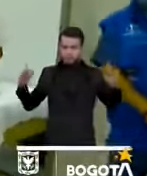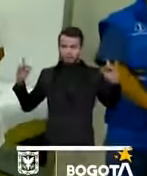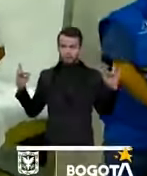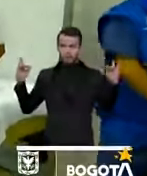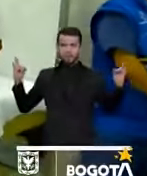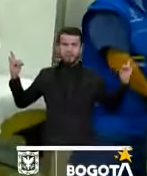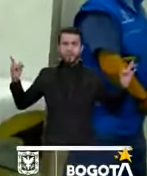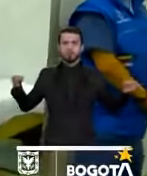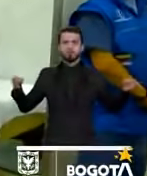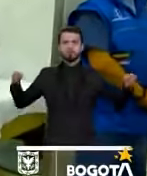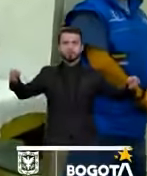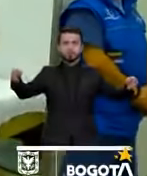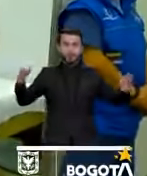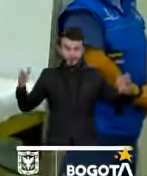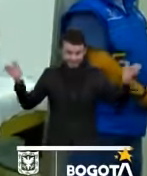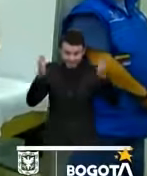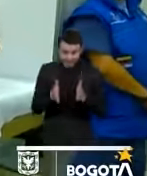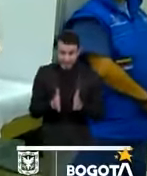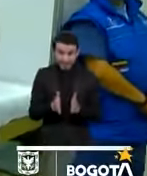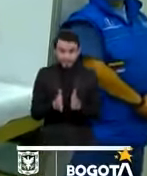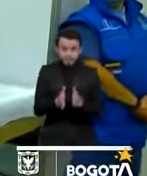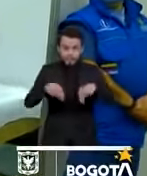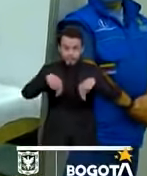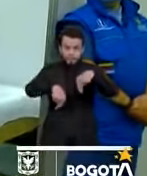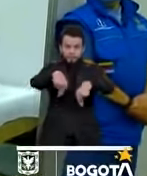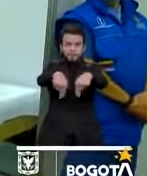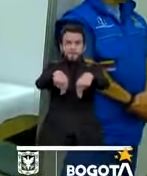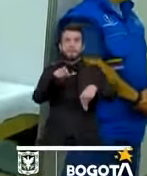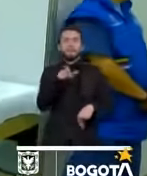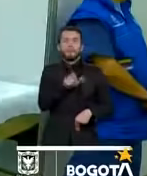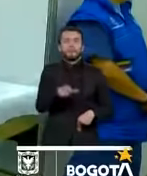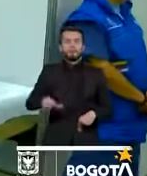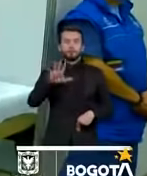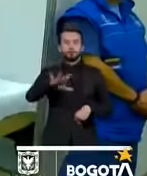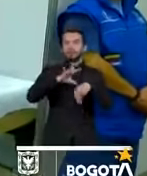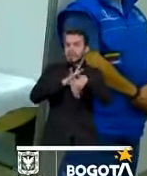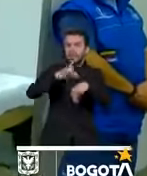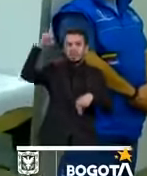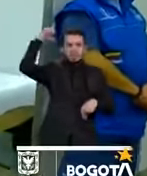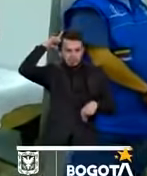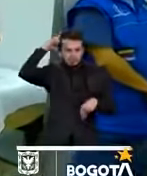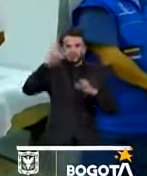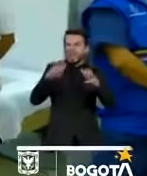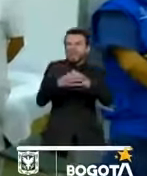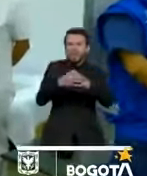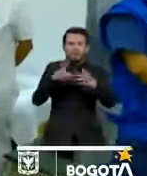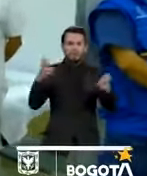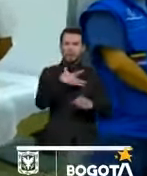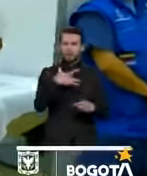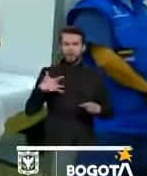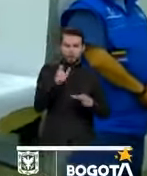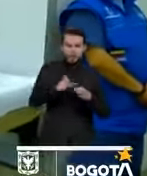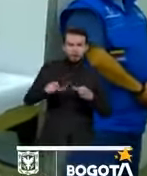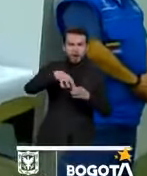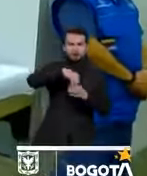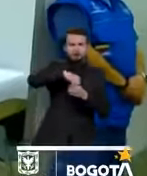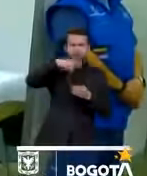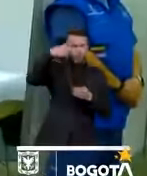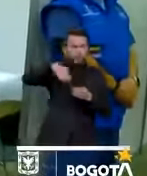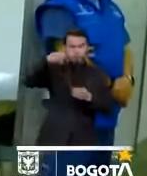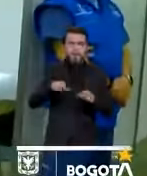Están las centrales de enfermería, que finalmente son las centrales del equipo de salud, donde aquí vienen todos los